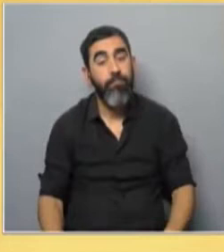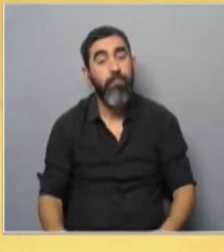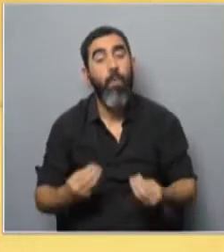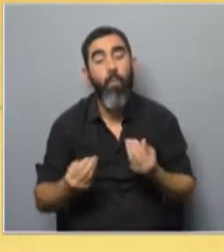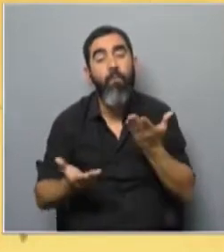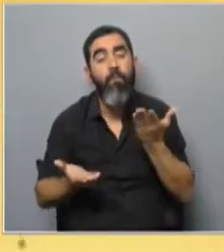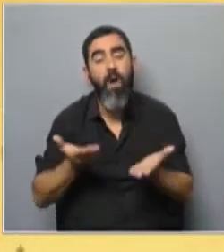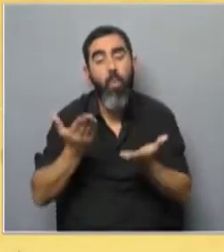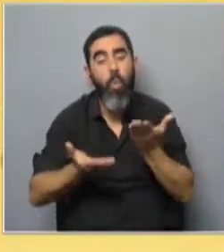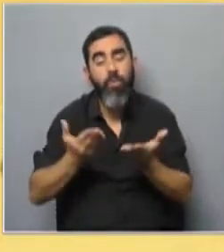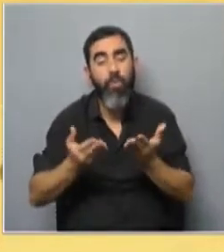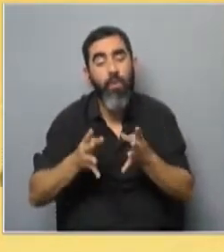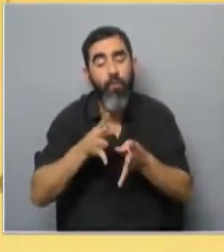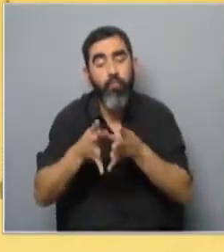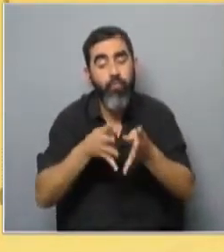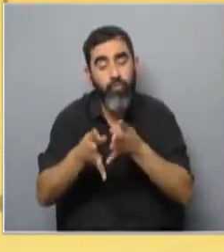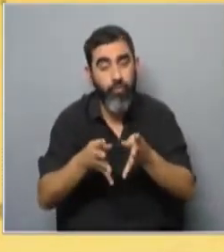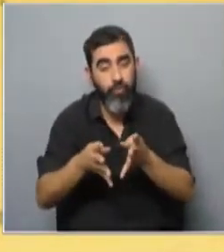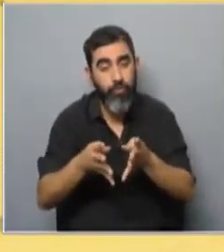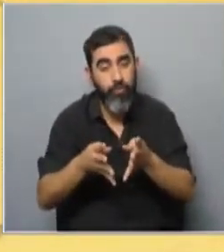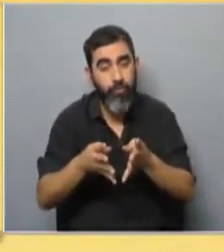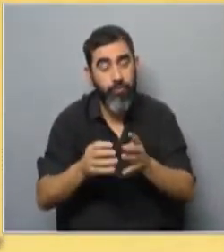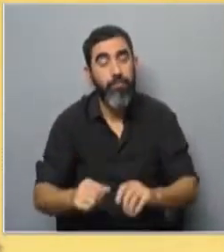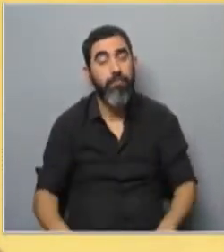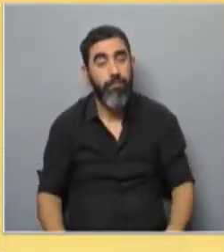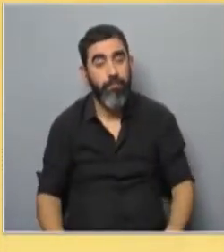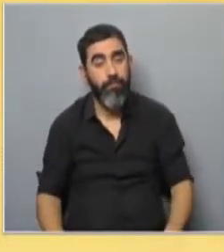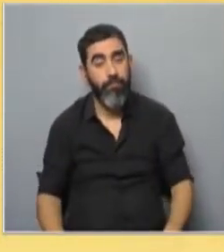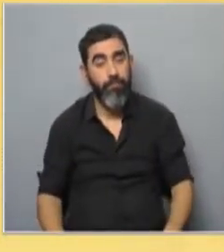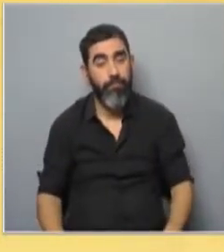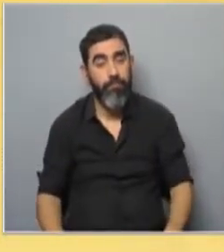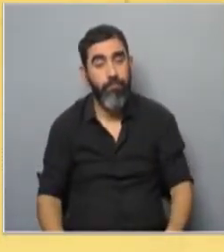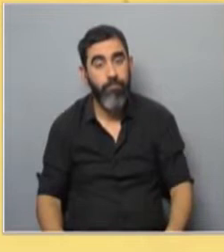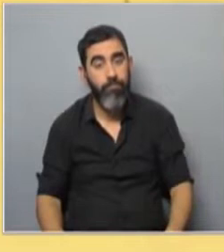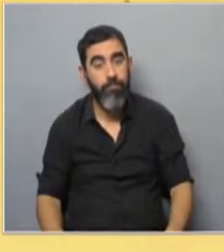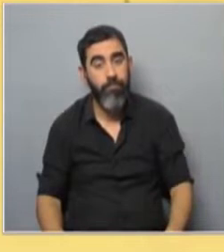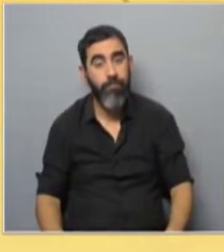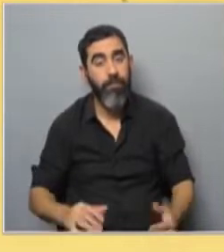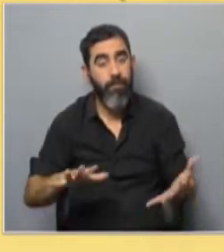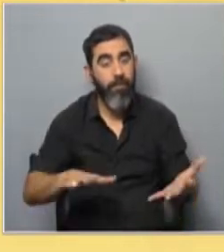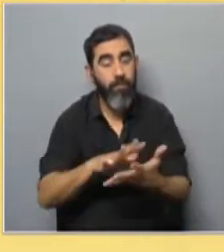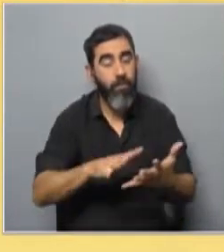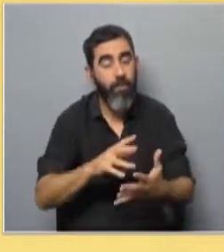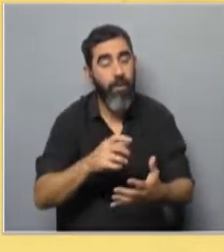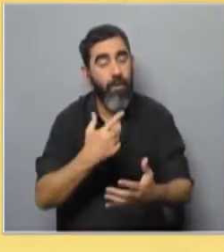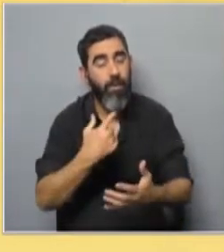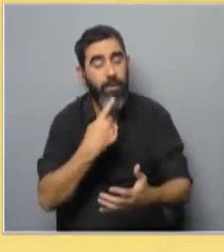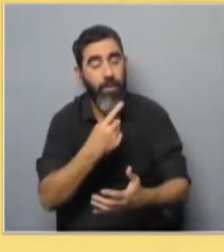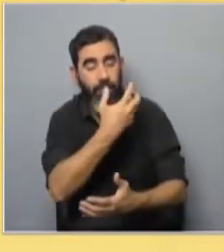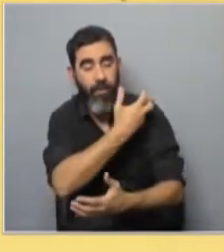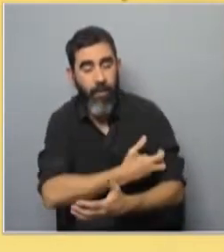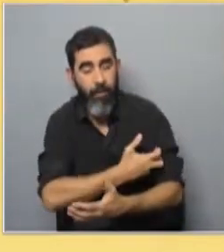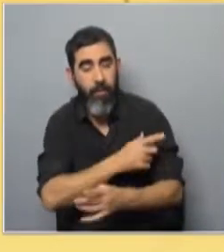evaluación de las funciones ejecutivas, que lo escuchábamos bien cómo lo explicaba, en contextos de vulnerabilidad y su relación con